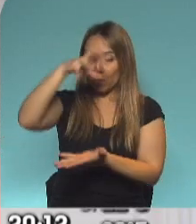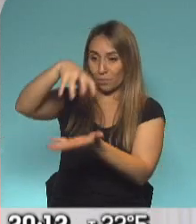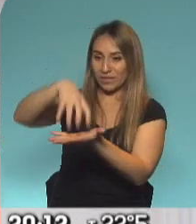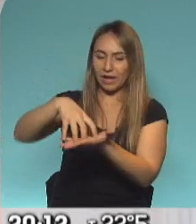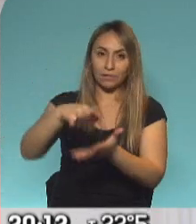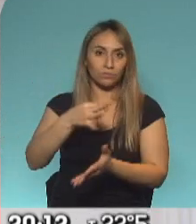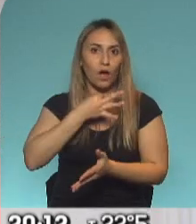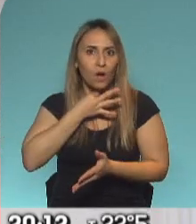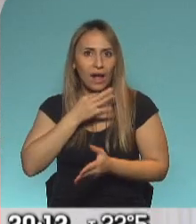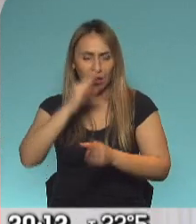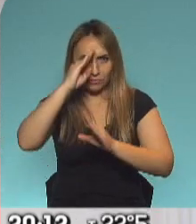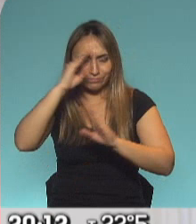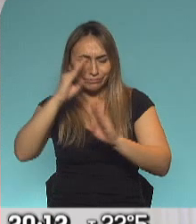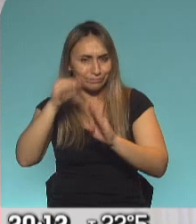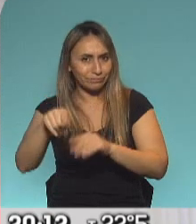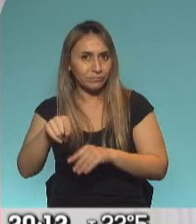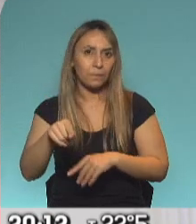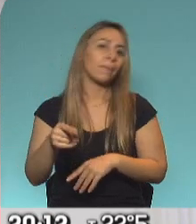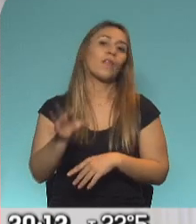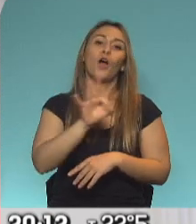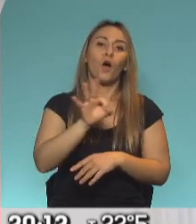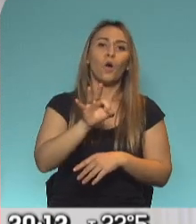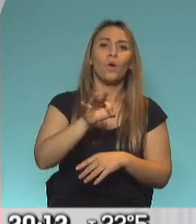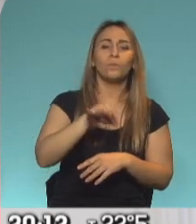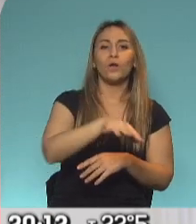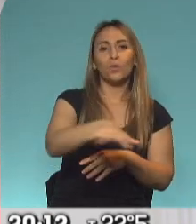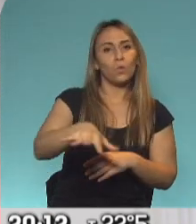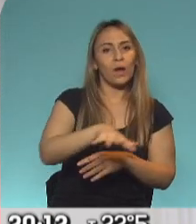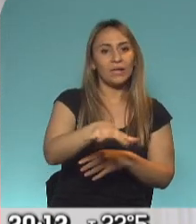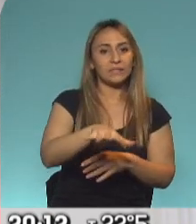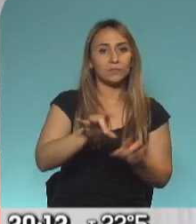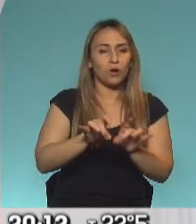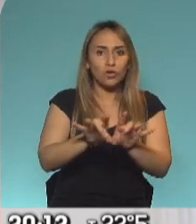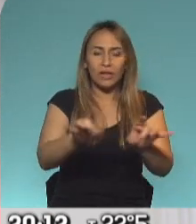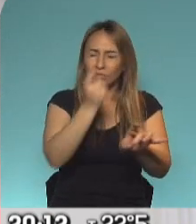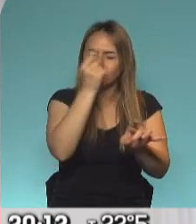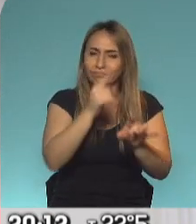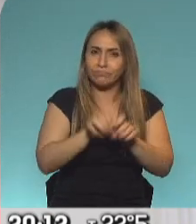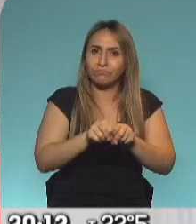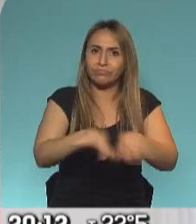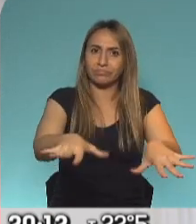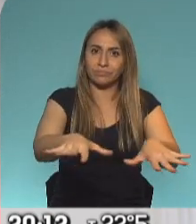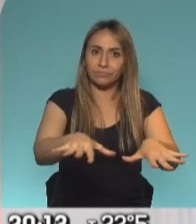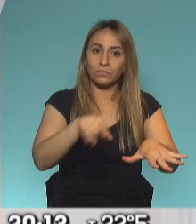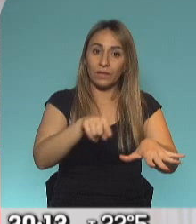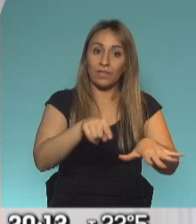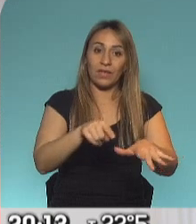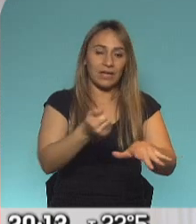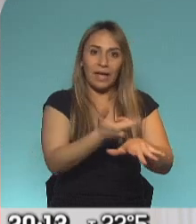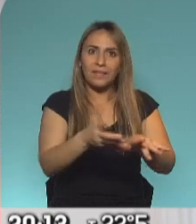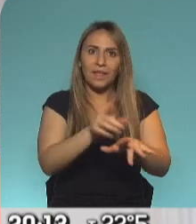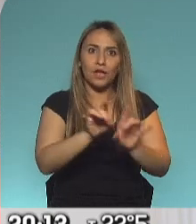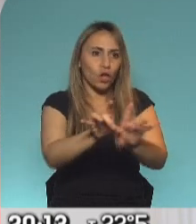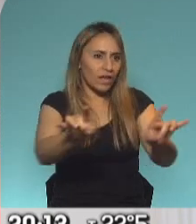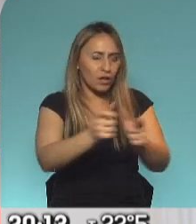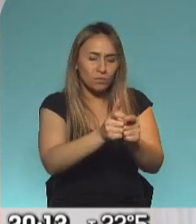estresado, allí donde hay un crecimiento más, con mayor velocidad de la cantidad de contagios